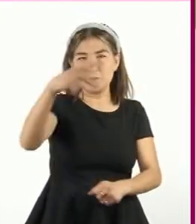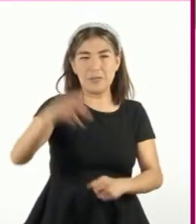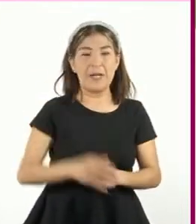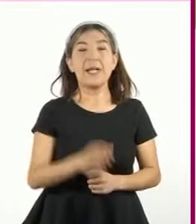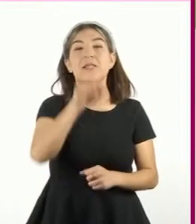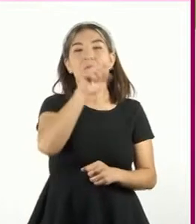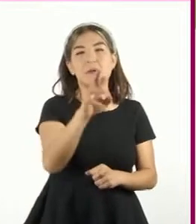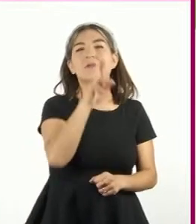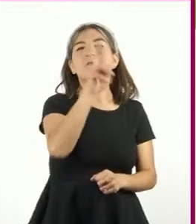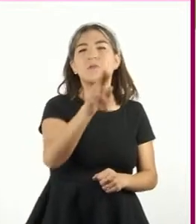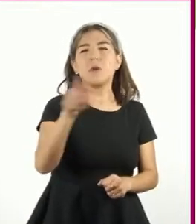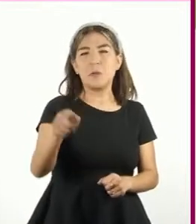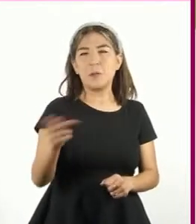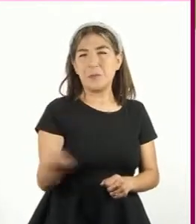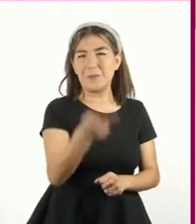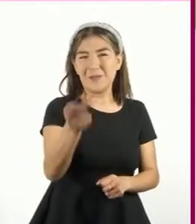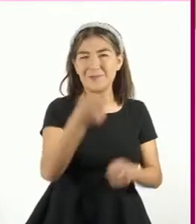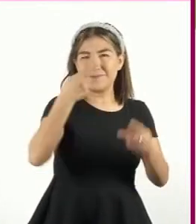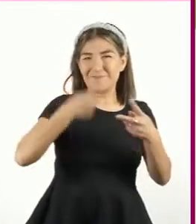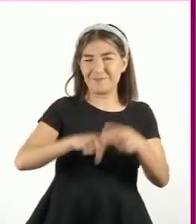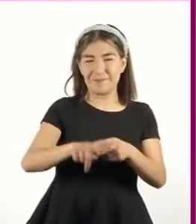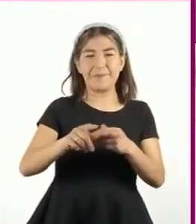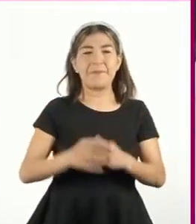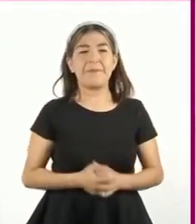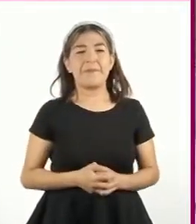responder a la pregunta inicial.